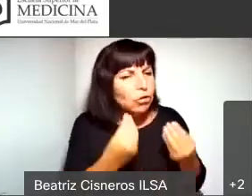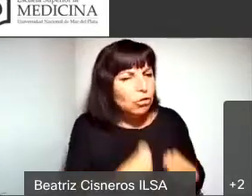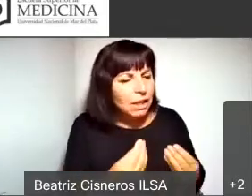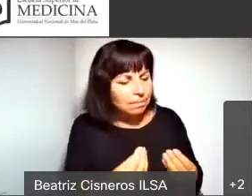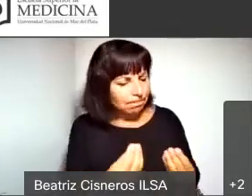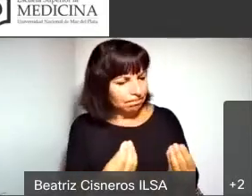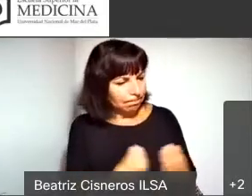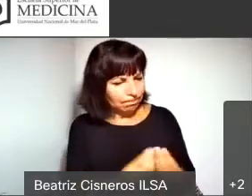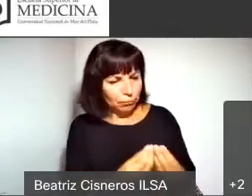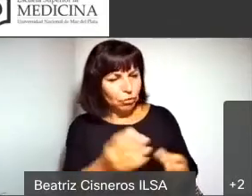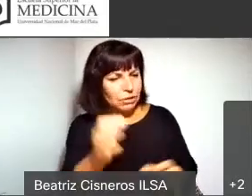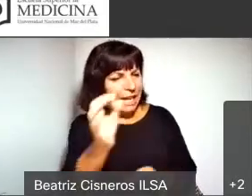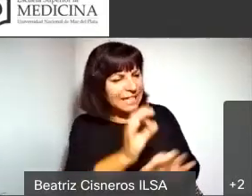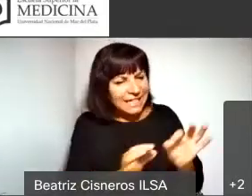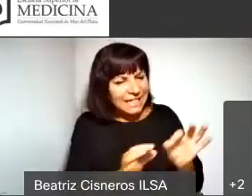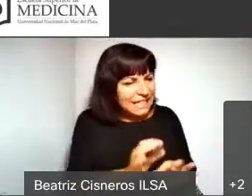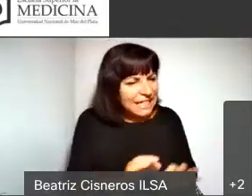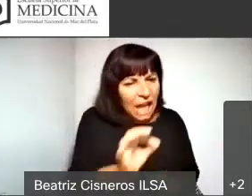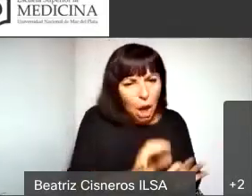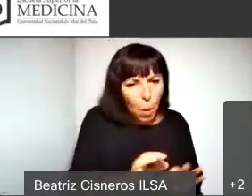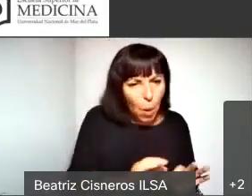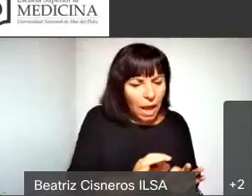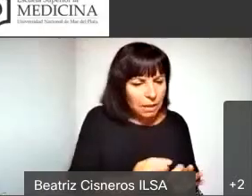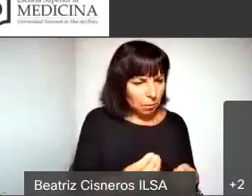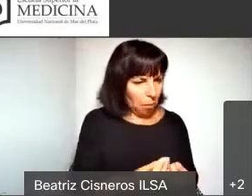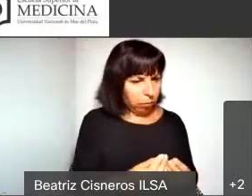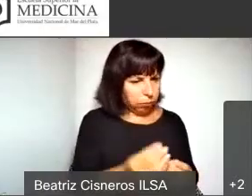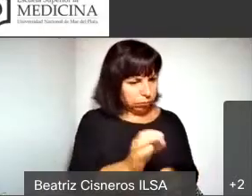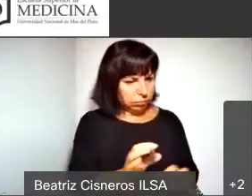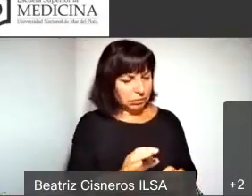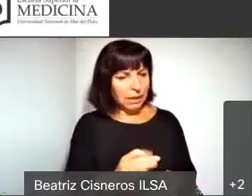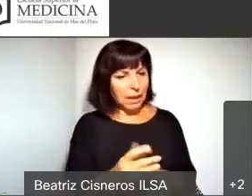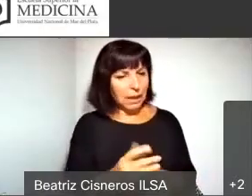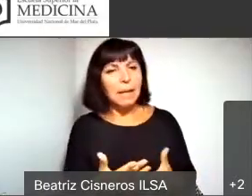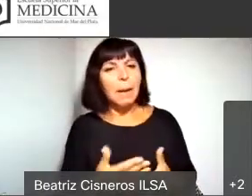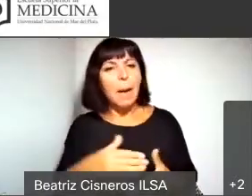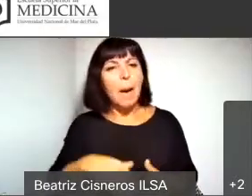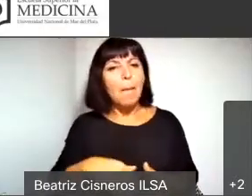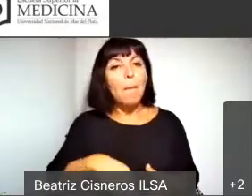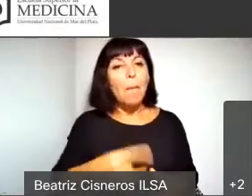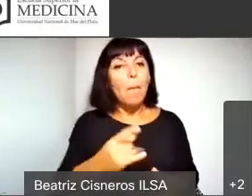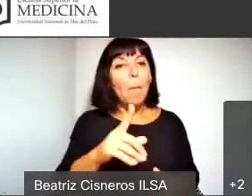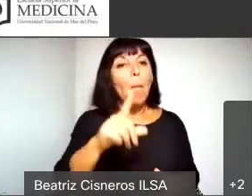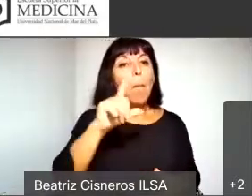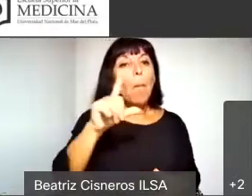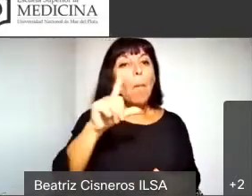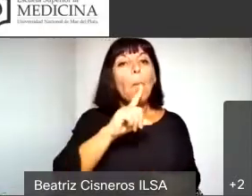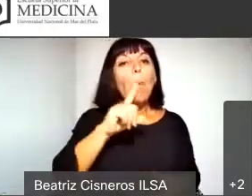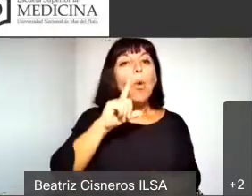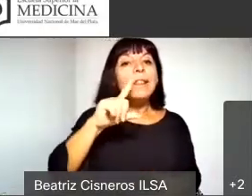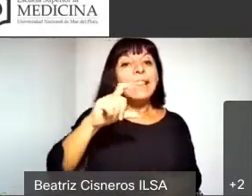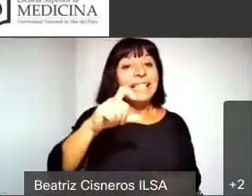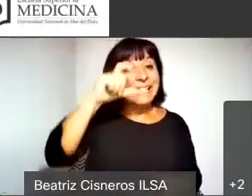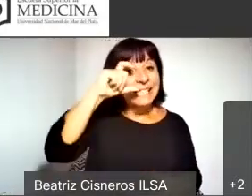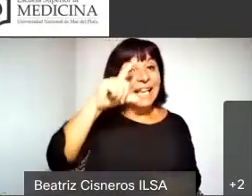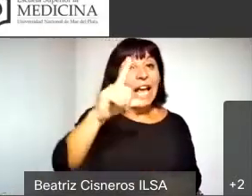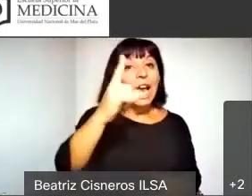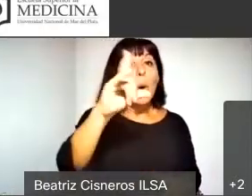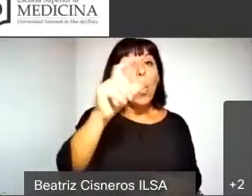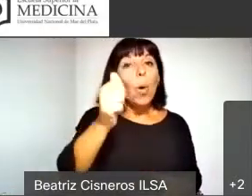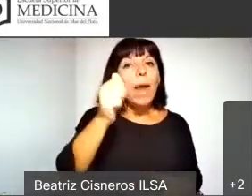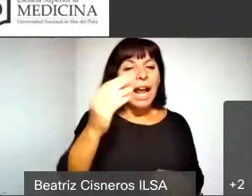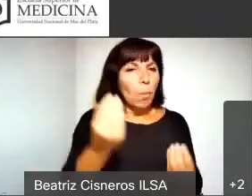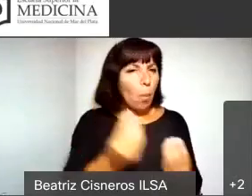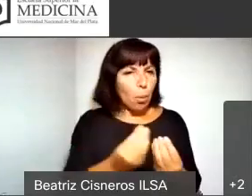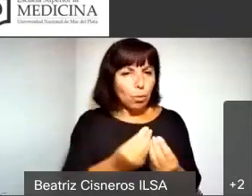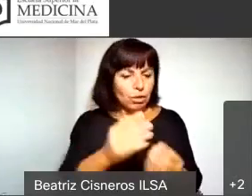eran organismos multicelulares, fue lo que él notó. Hoy en día diríamos, oh, qué obviedad, pero en ese momento no era tan obvio. Él fue el